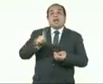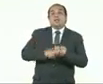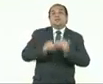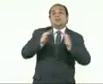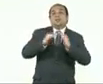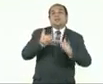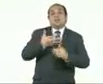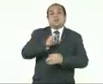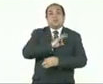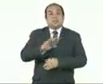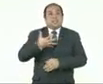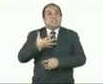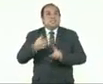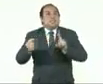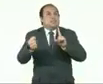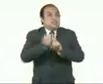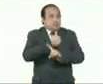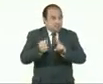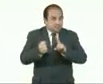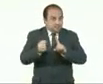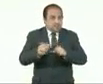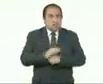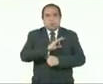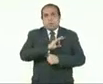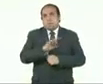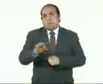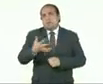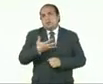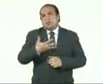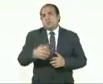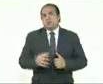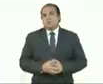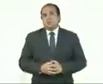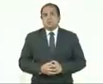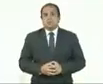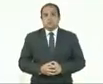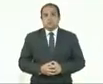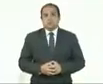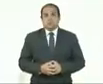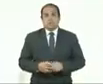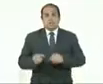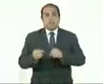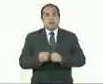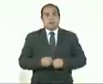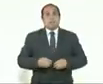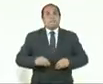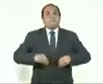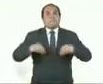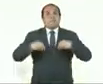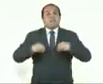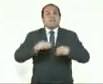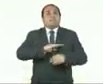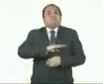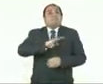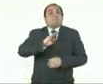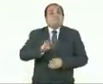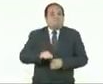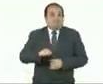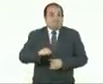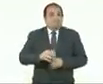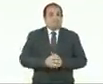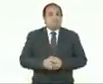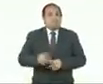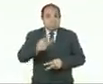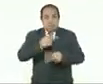que puede provocar violencia, que puede provocar la pérdida de una vida humana,